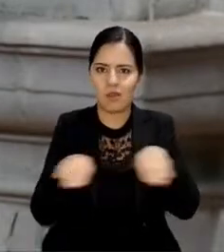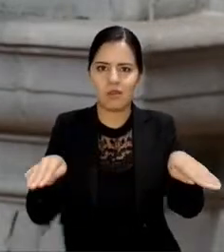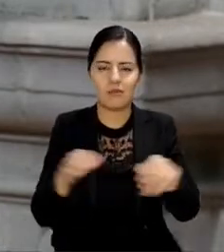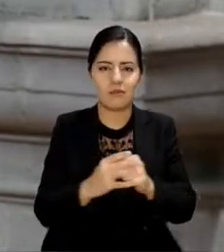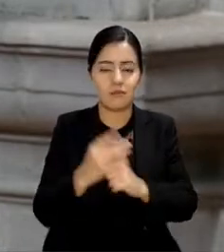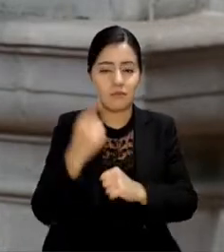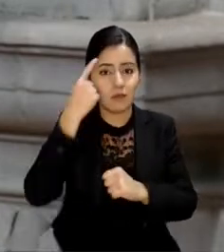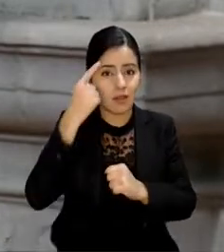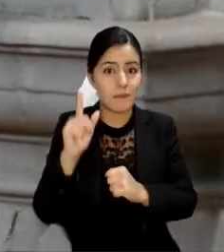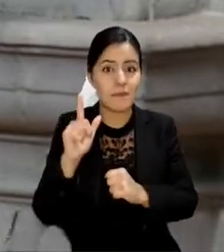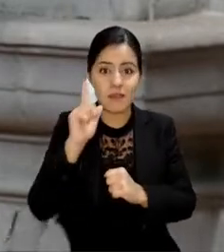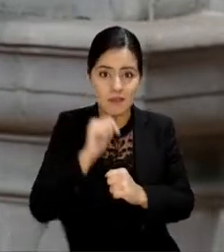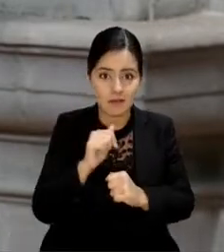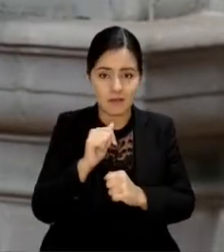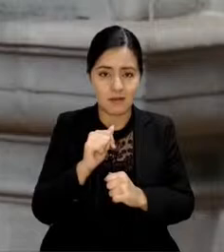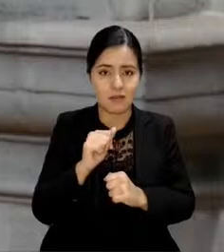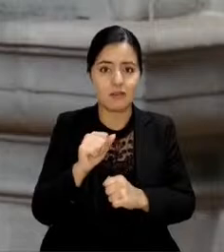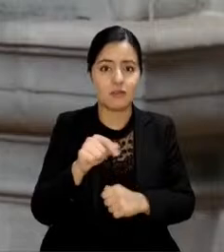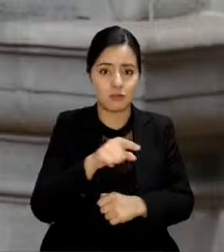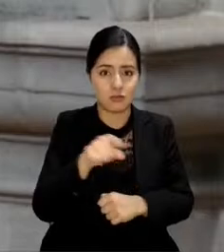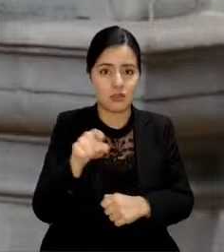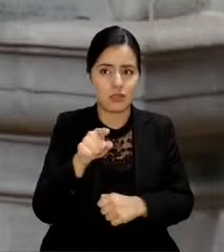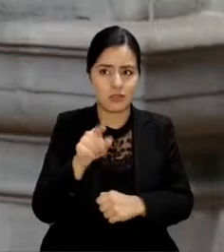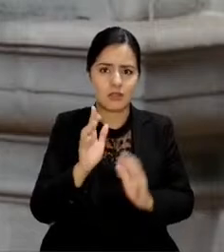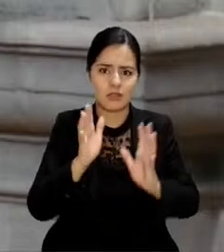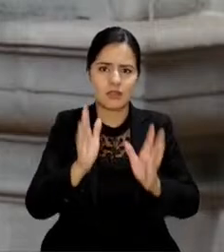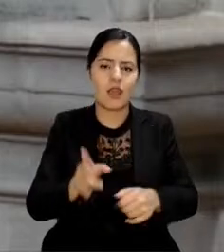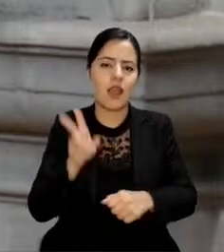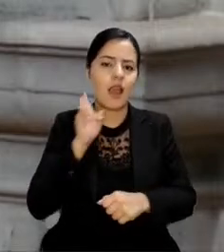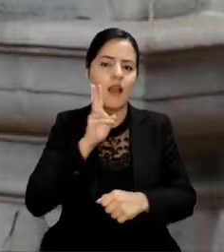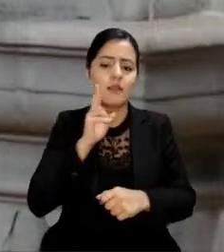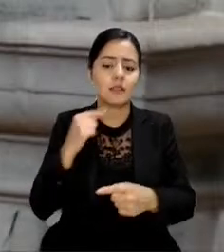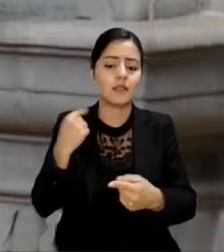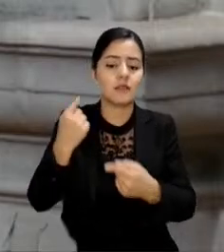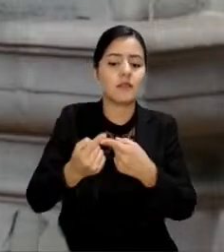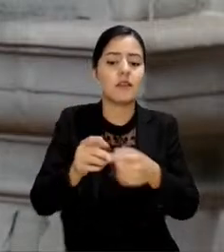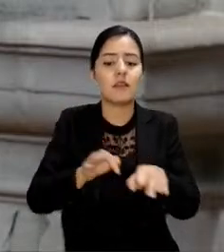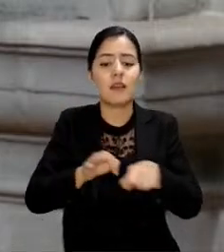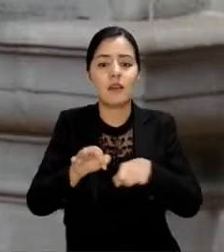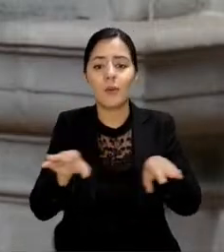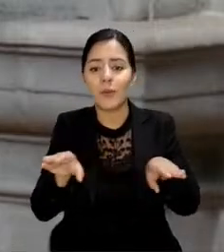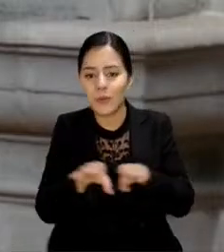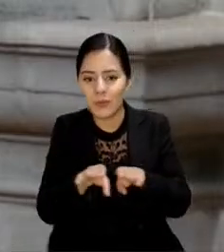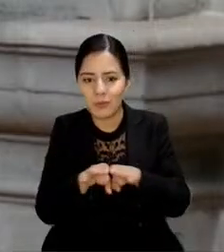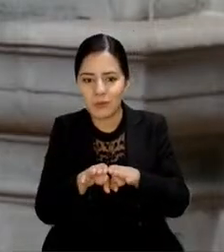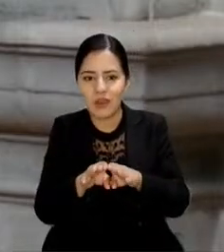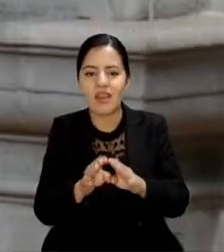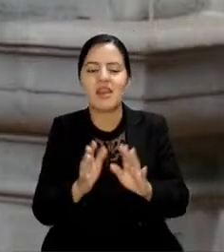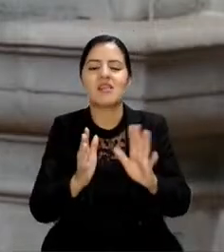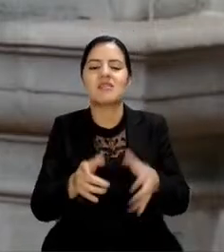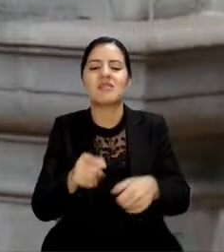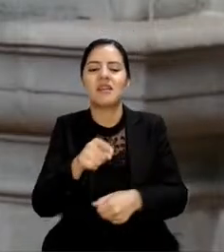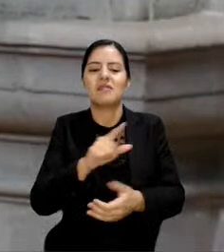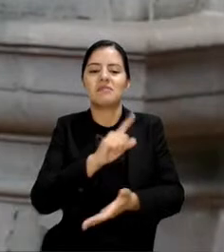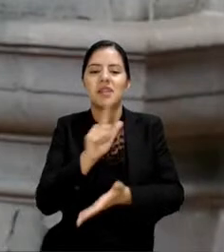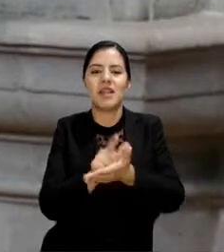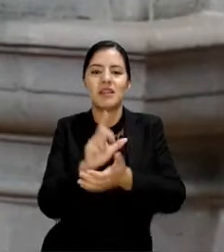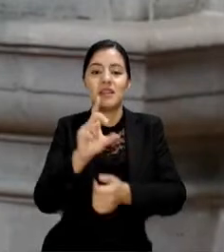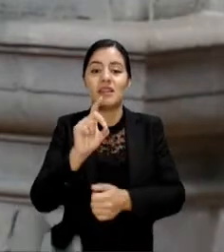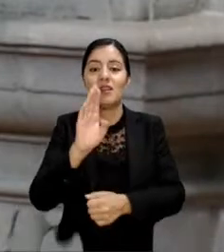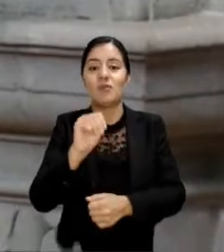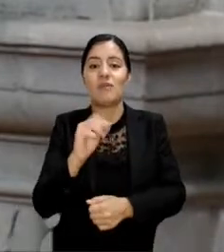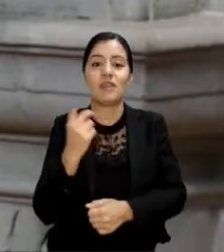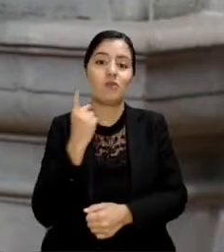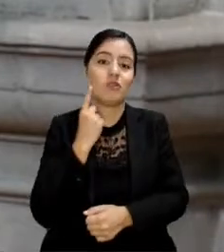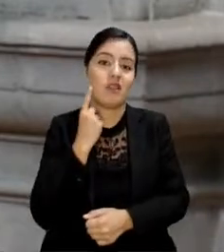sustantiva, para que el día de mañana, cuando estemos rindiendo el cargo, veamos una legislatura que ya tiene 39